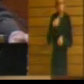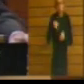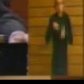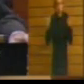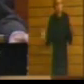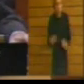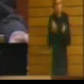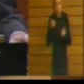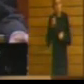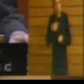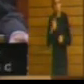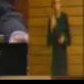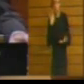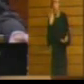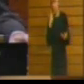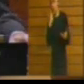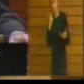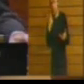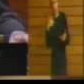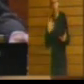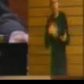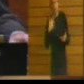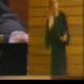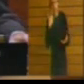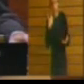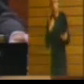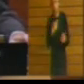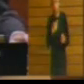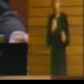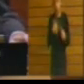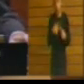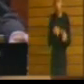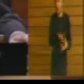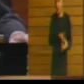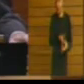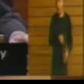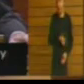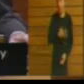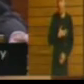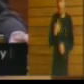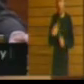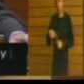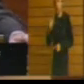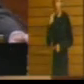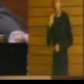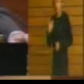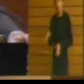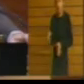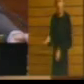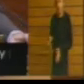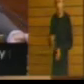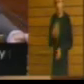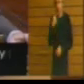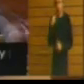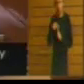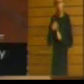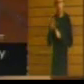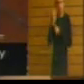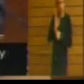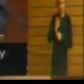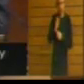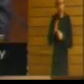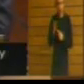esta campaña se les ve, se les nota las filias y las fobias que ustedes tienen a la hora de presentar la oferta